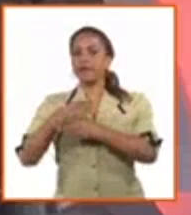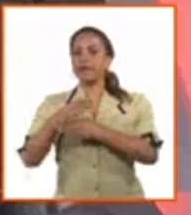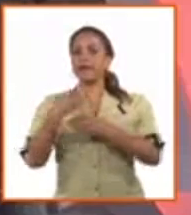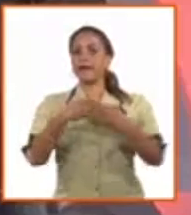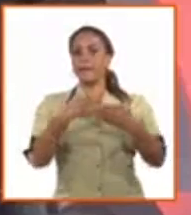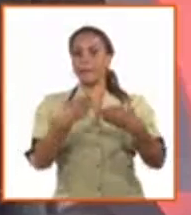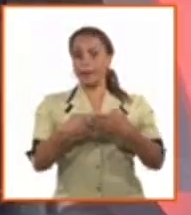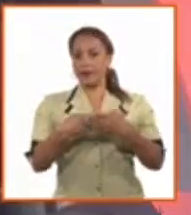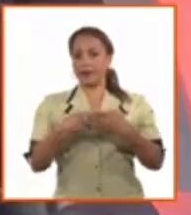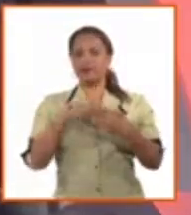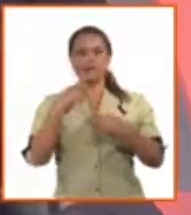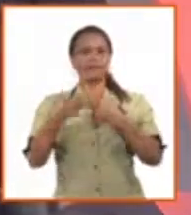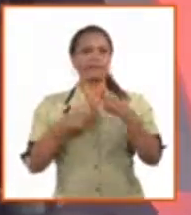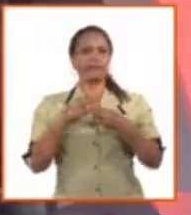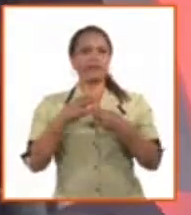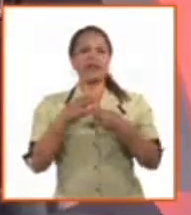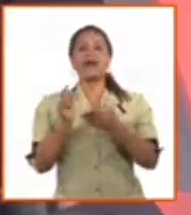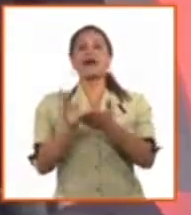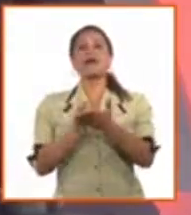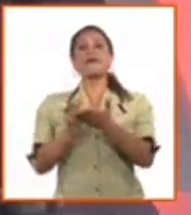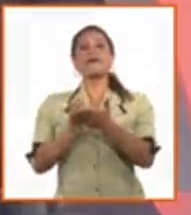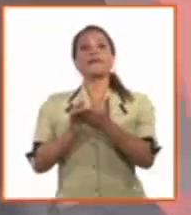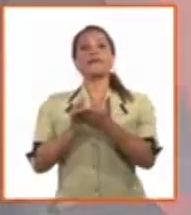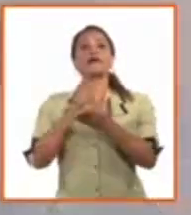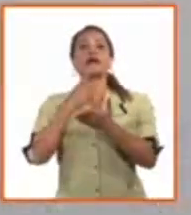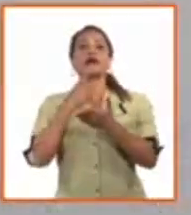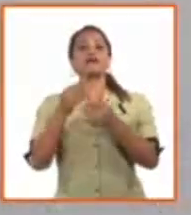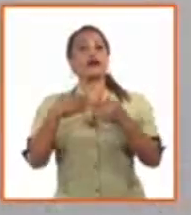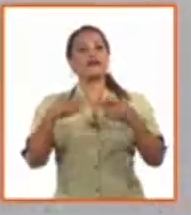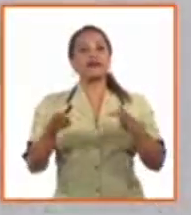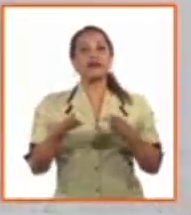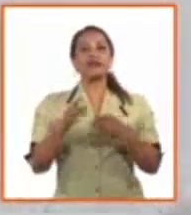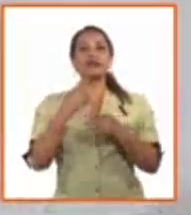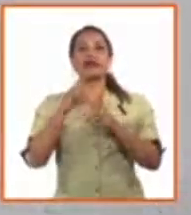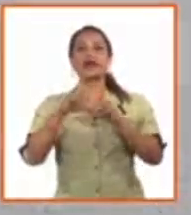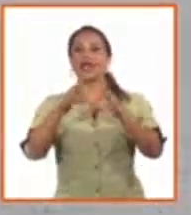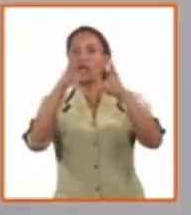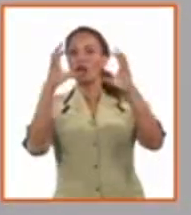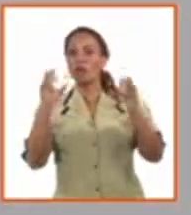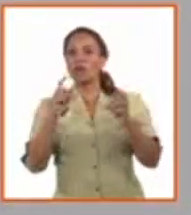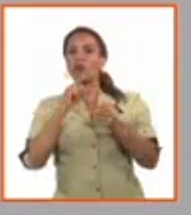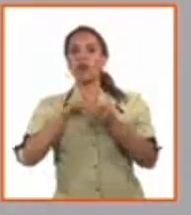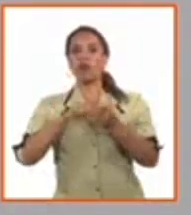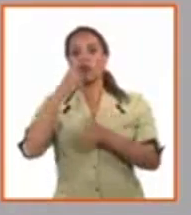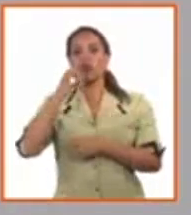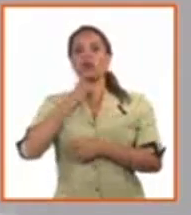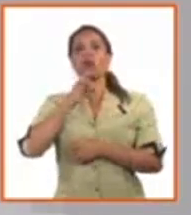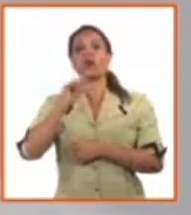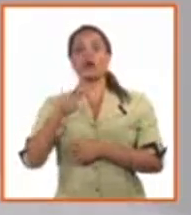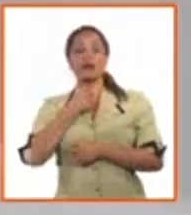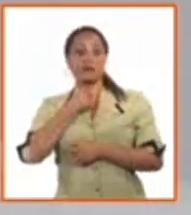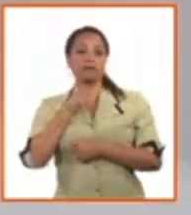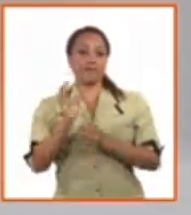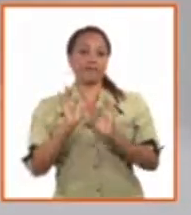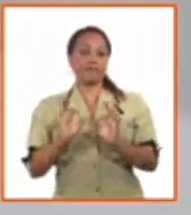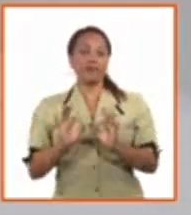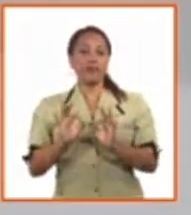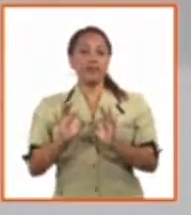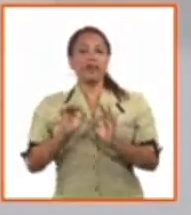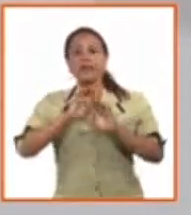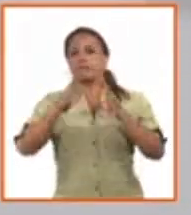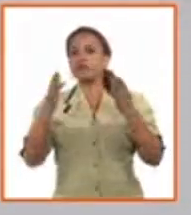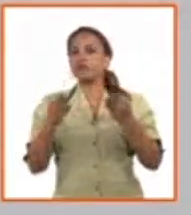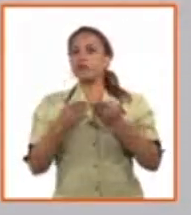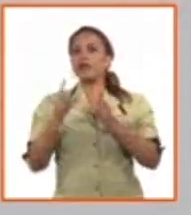empresas y se está abordando efectivamente plataforma que sea un poco más abierta de plataformas en la nube basada en tecnologías libres y en este punto